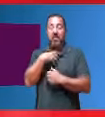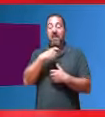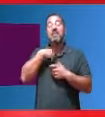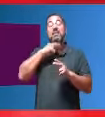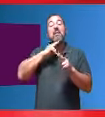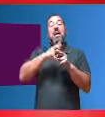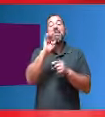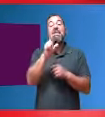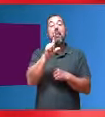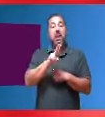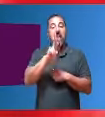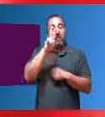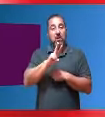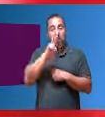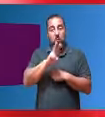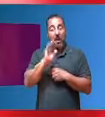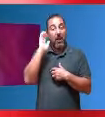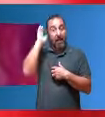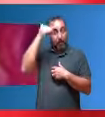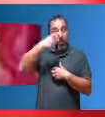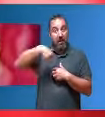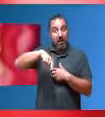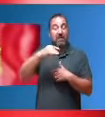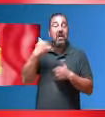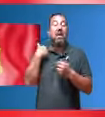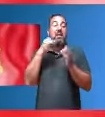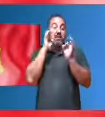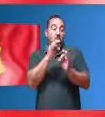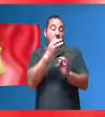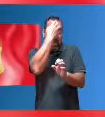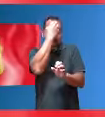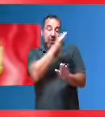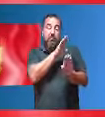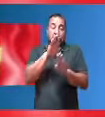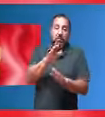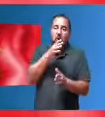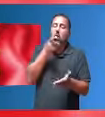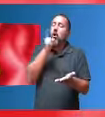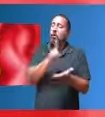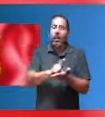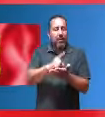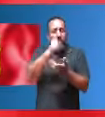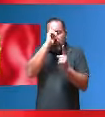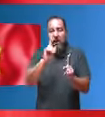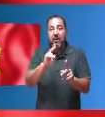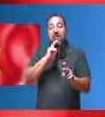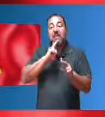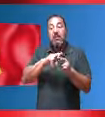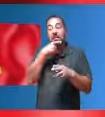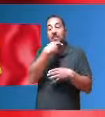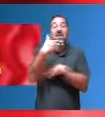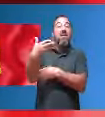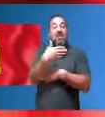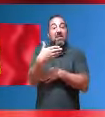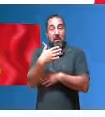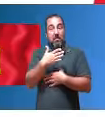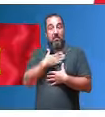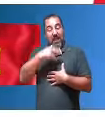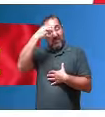Isabel II. Los republicanos, como antes los monárquicos, vuelven a ignorar que el pendón de Castilla era rojo